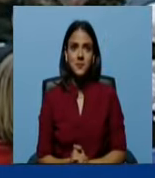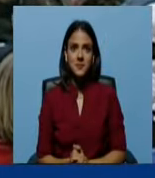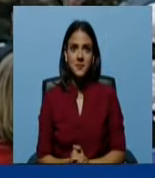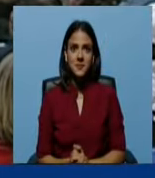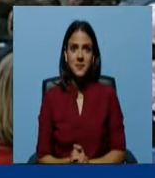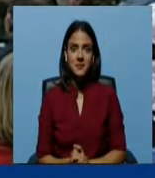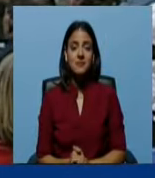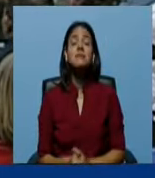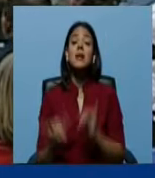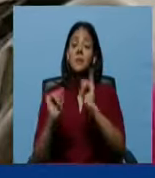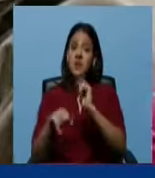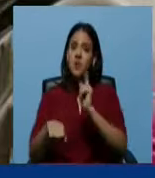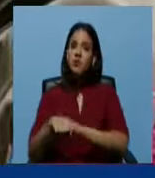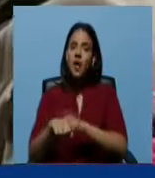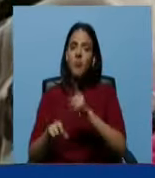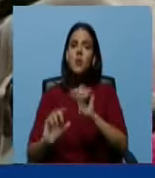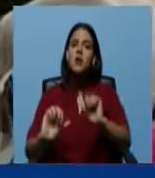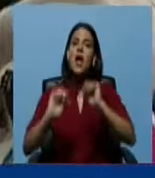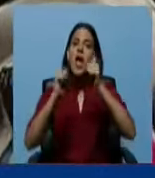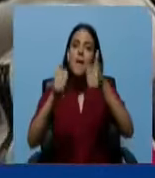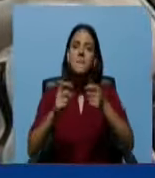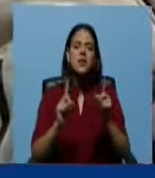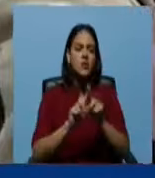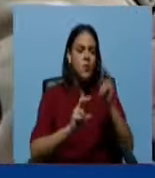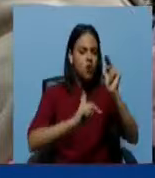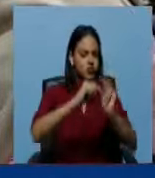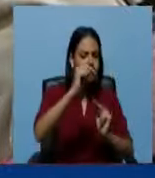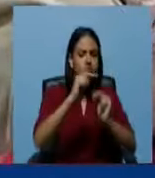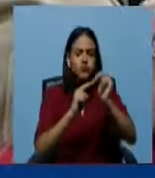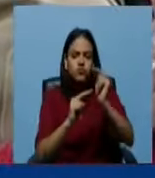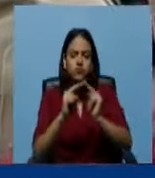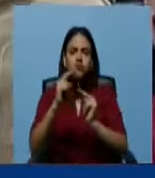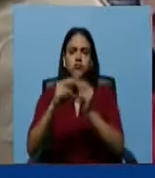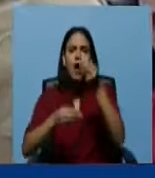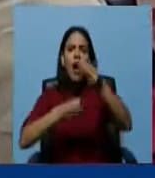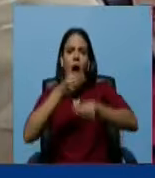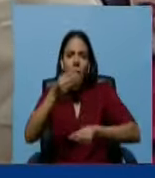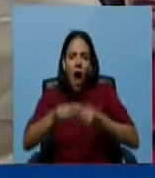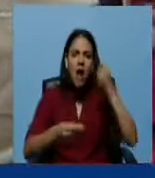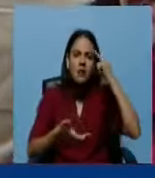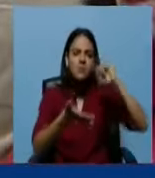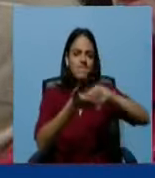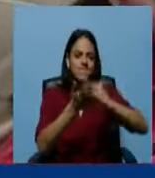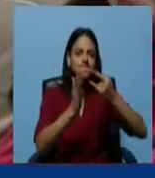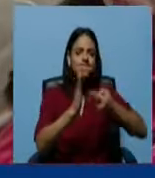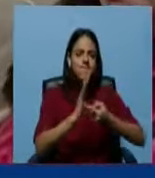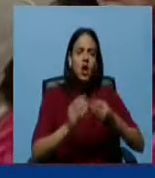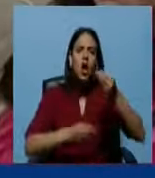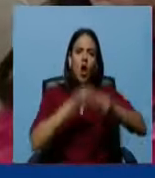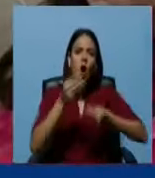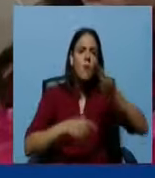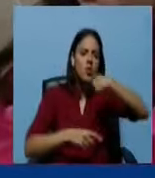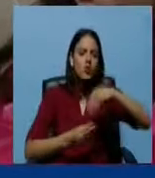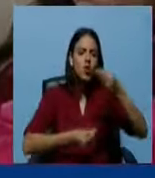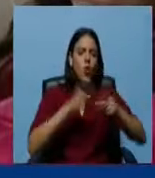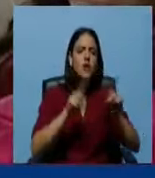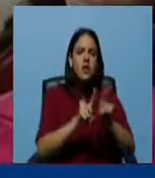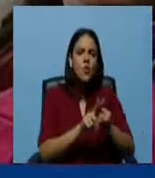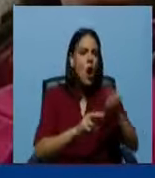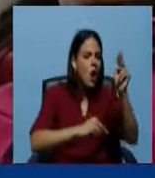Y desde ahí comenzó entonces a conformarse una estrategia de construcción y acumulación de